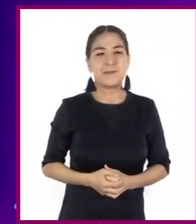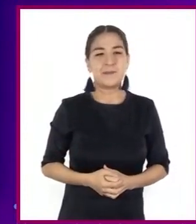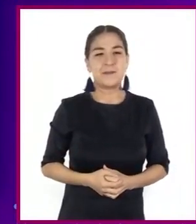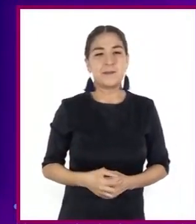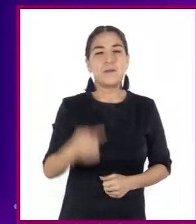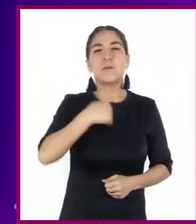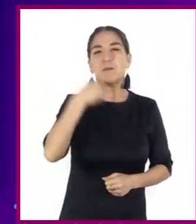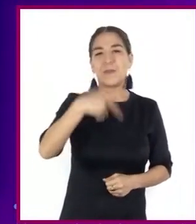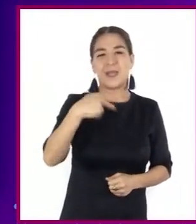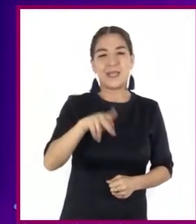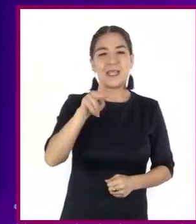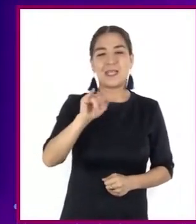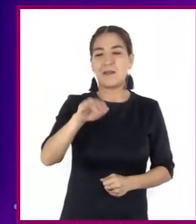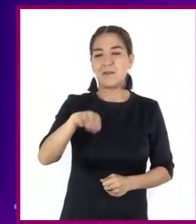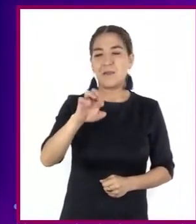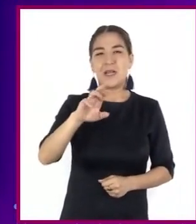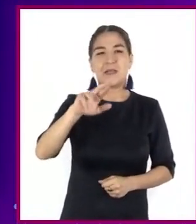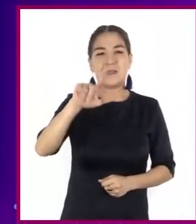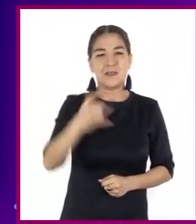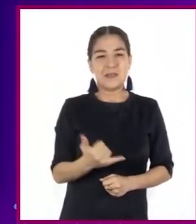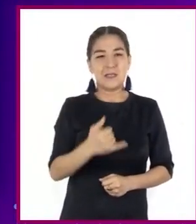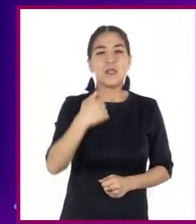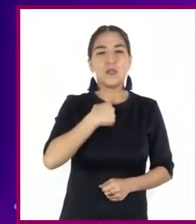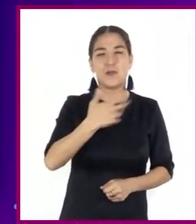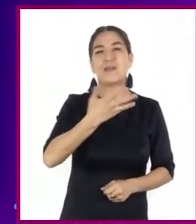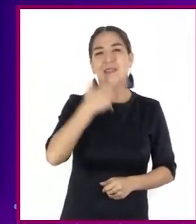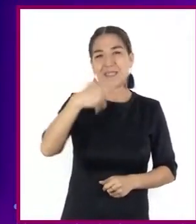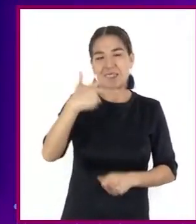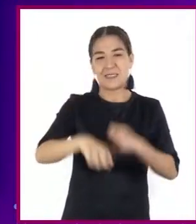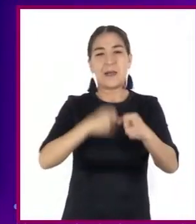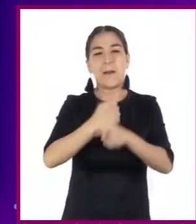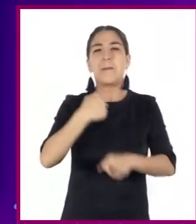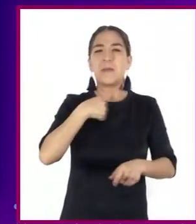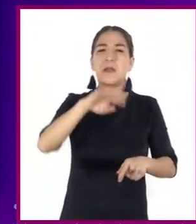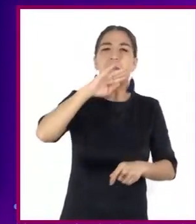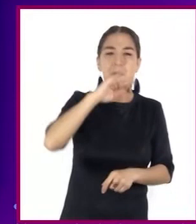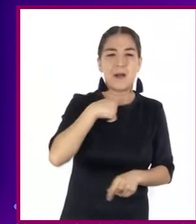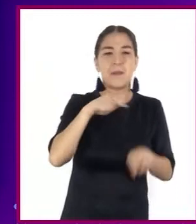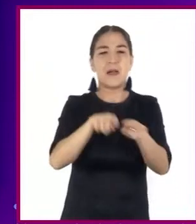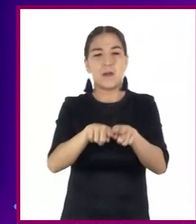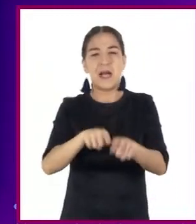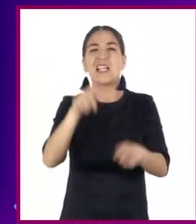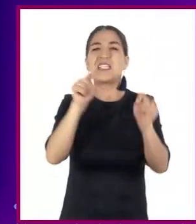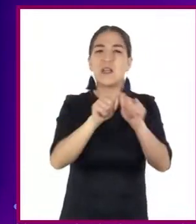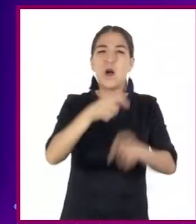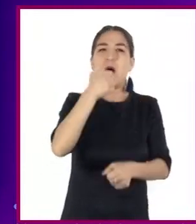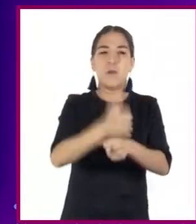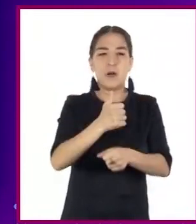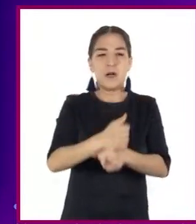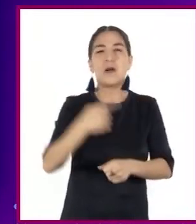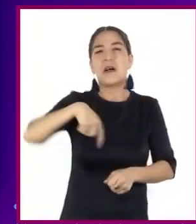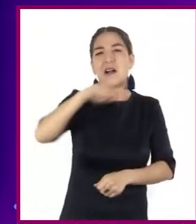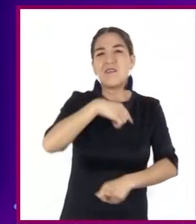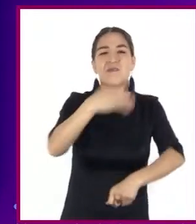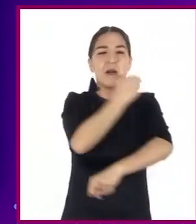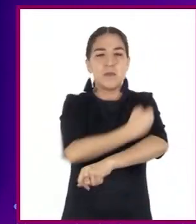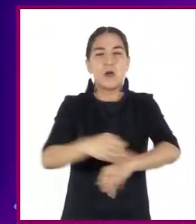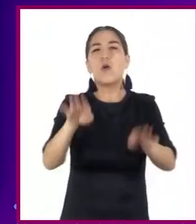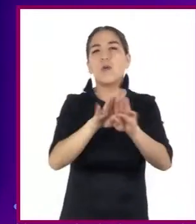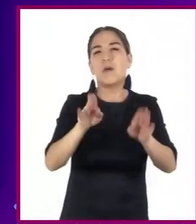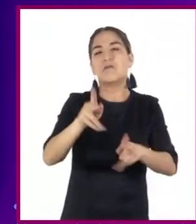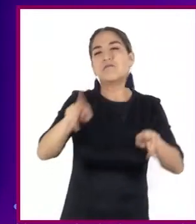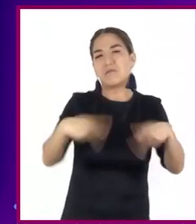Me llamo Kimberly, soy una adolescente de 13 años, vivo con mamá, hermano, mis tíos y abuelos. Somos una familia que nos dedicamos al